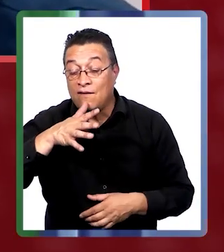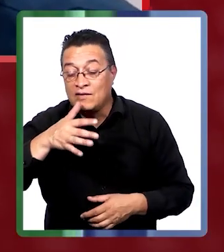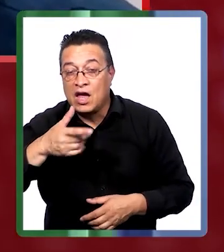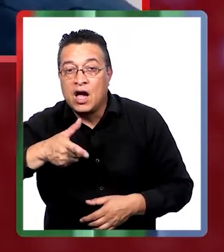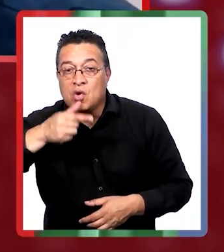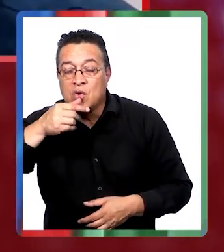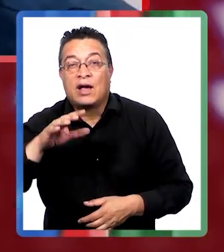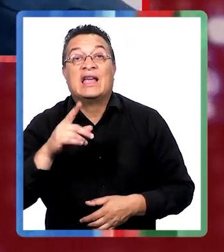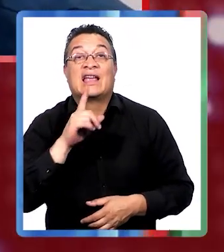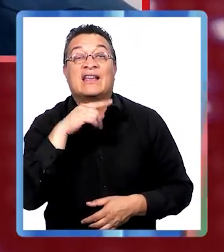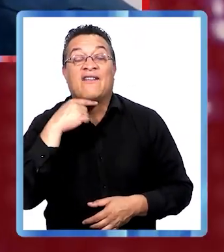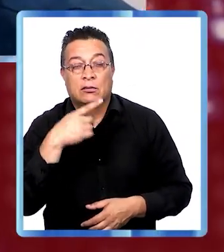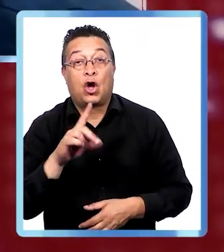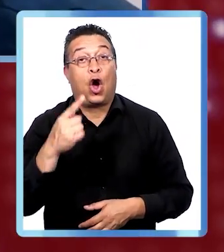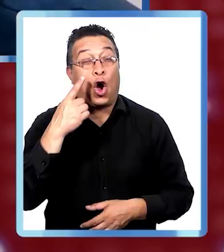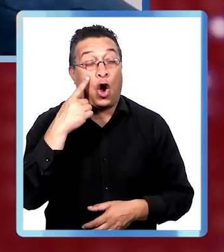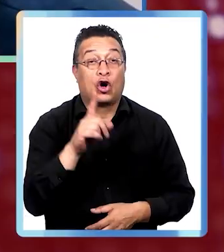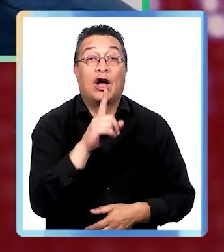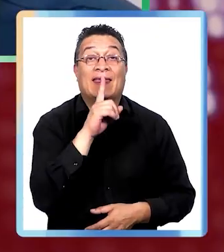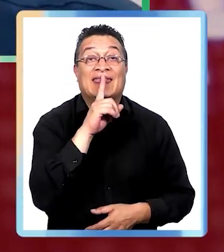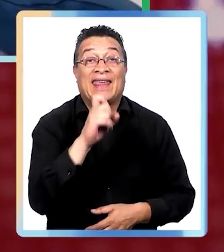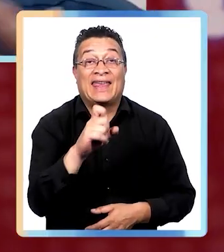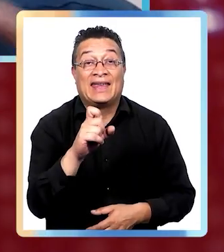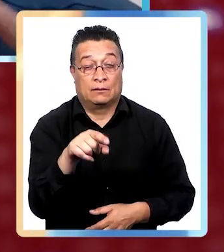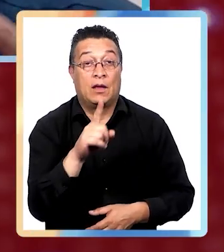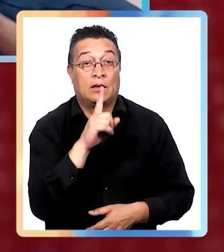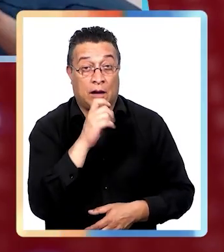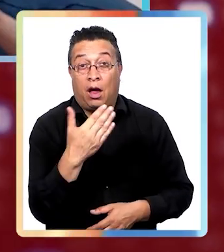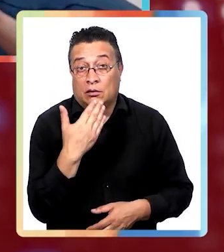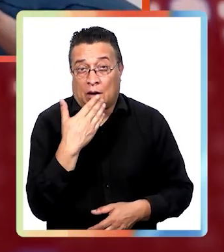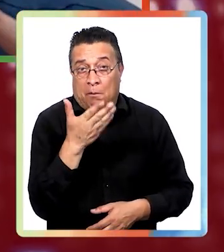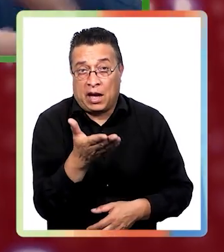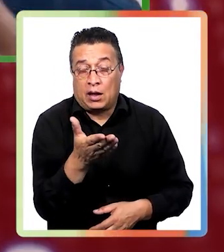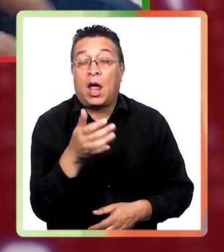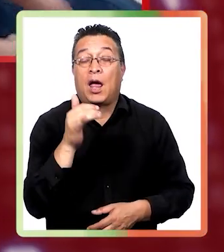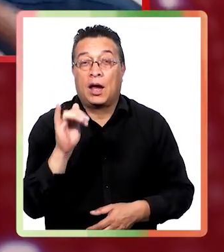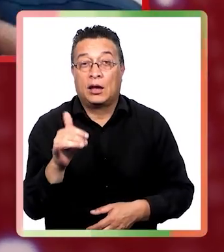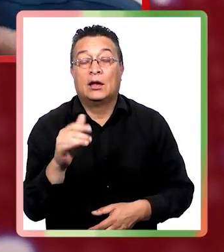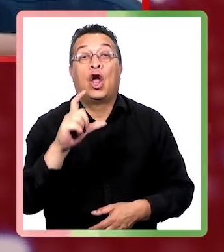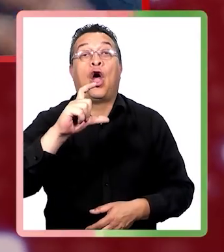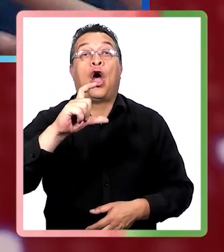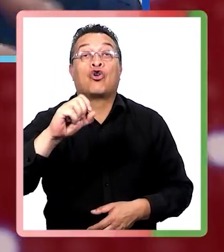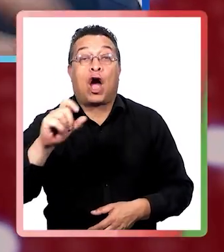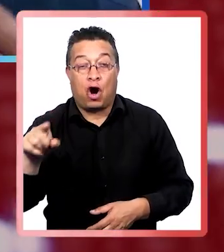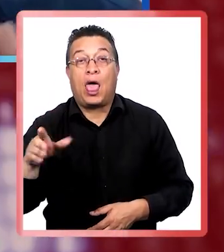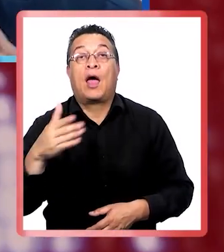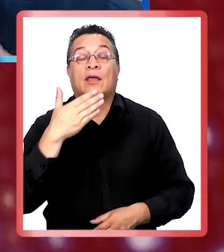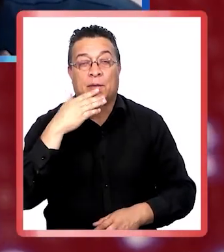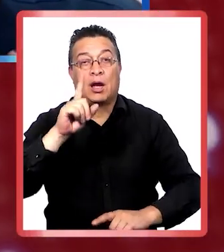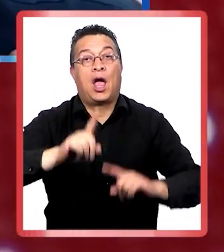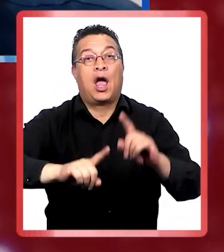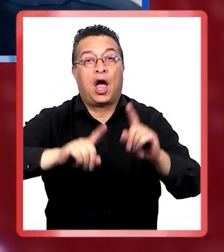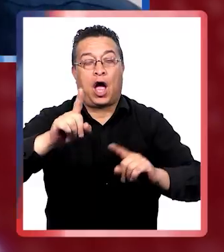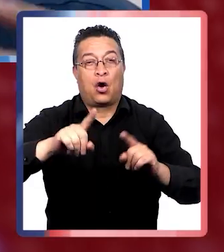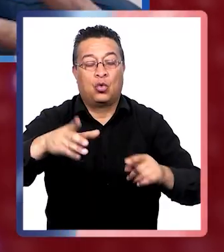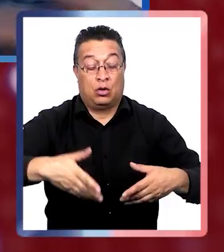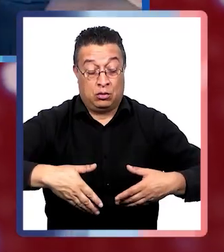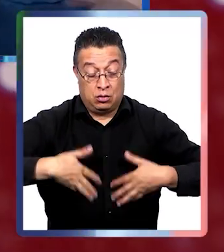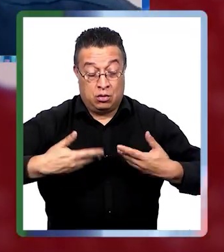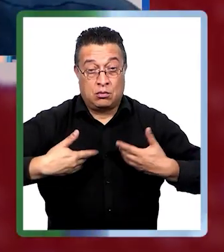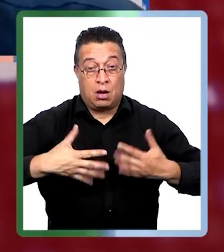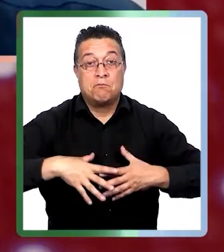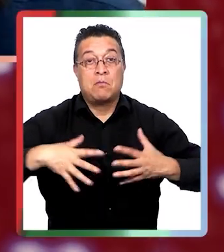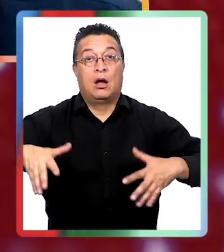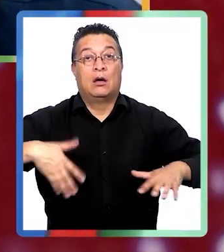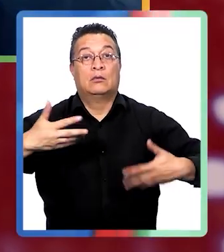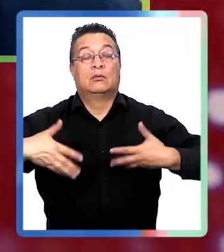café que conoces, pero ojo, el té, la teína y también la típica Coca-Cola. A veces hay gente que le